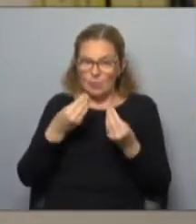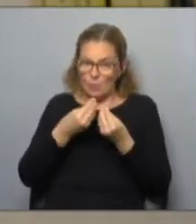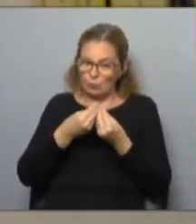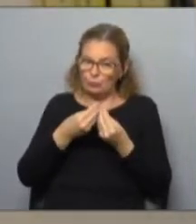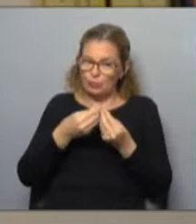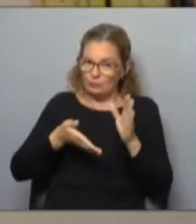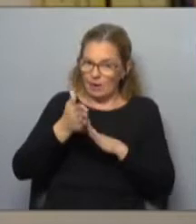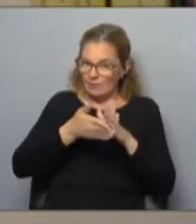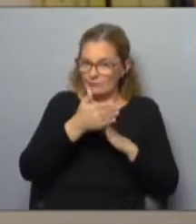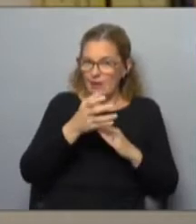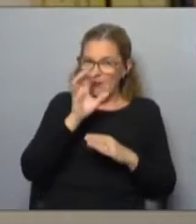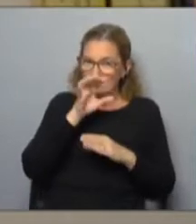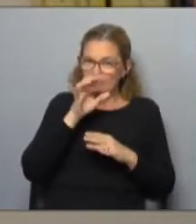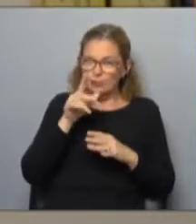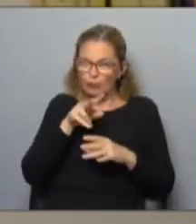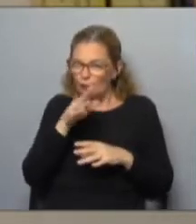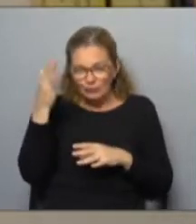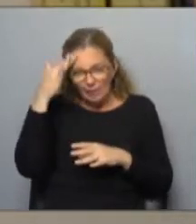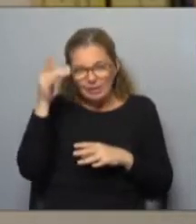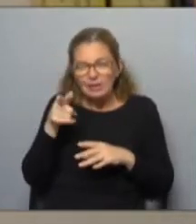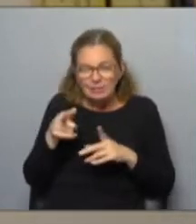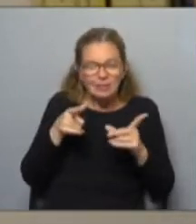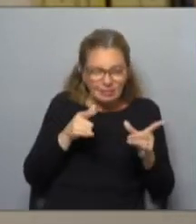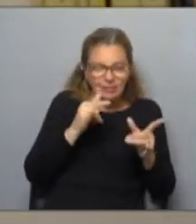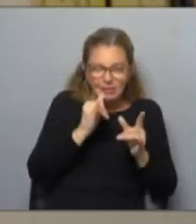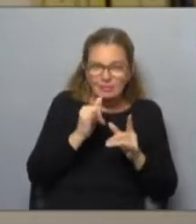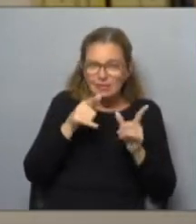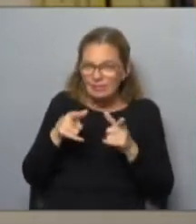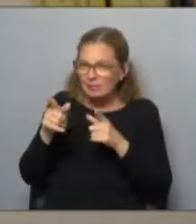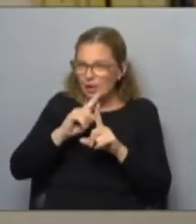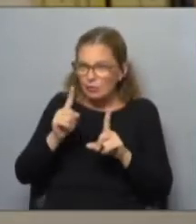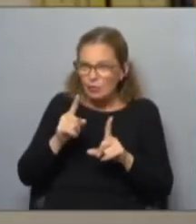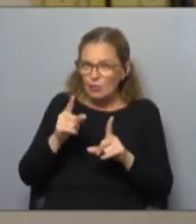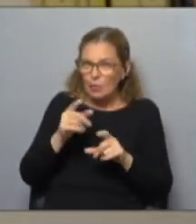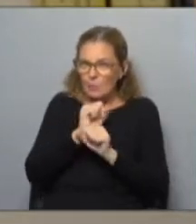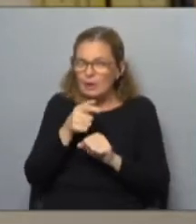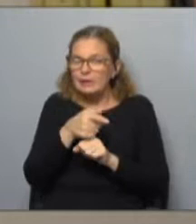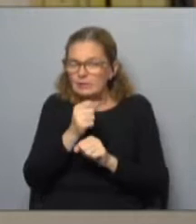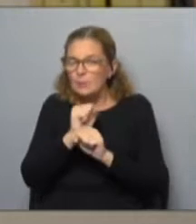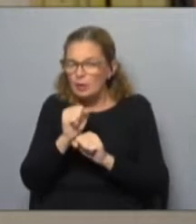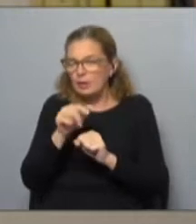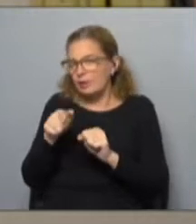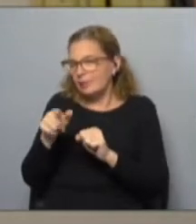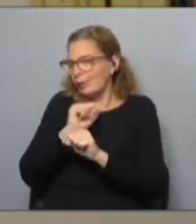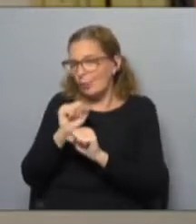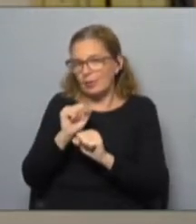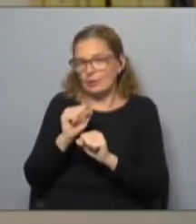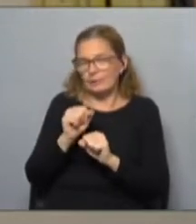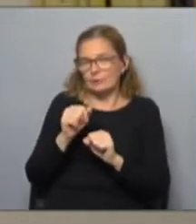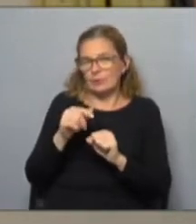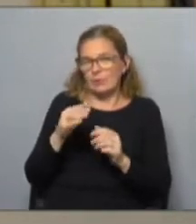perros y los perros no se ponen a distinguir, a ver cuál especie es nativa y no se puede cazar y cuál sí. Entonces está